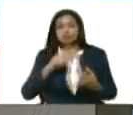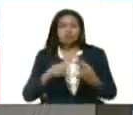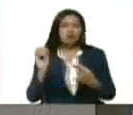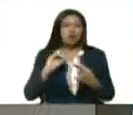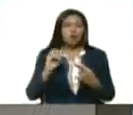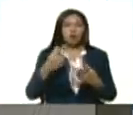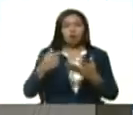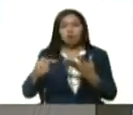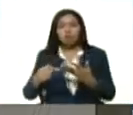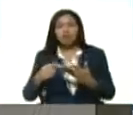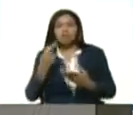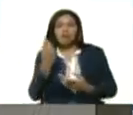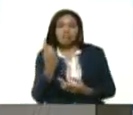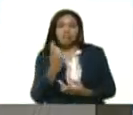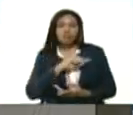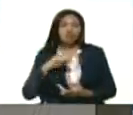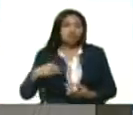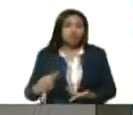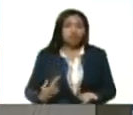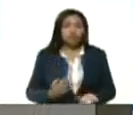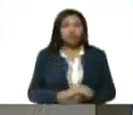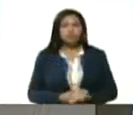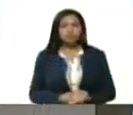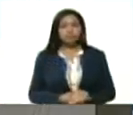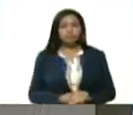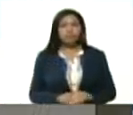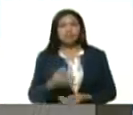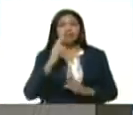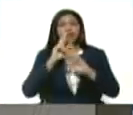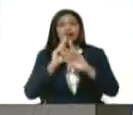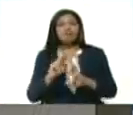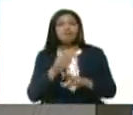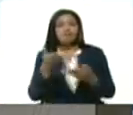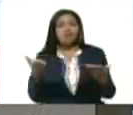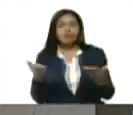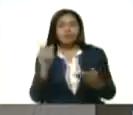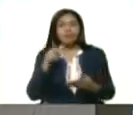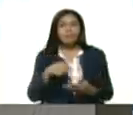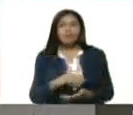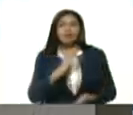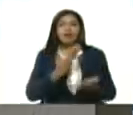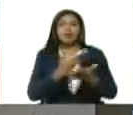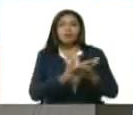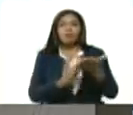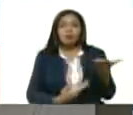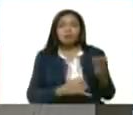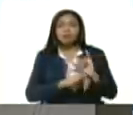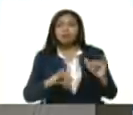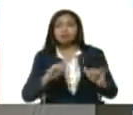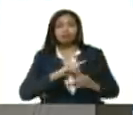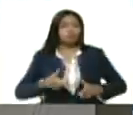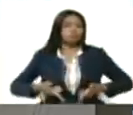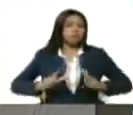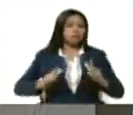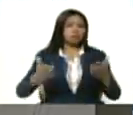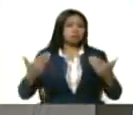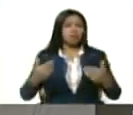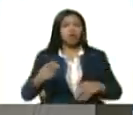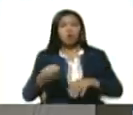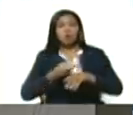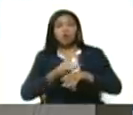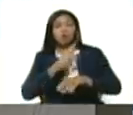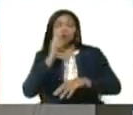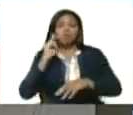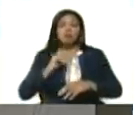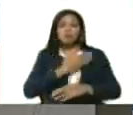traer productos que necesitamos. Aquí está la respuesta y aquí está la propuesta. Estamos listos. El gobierno